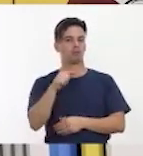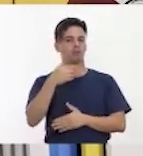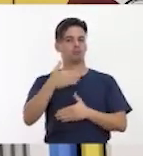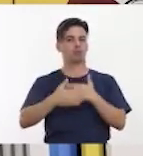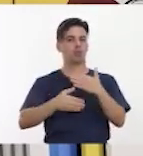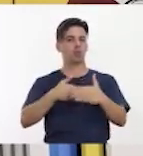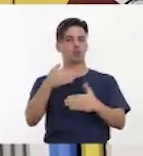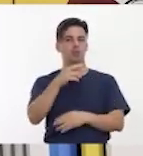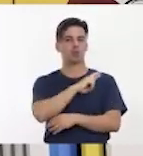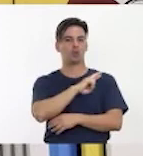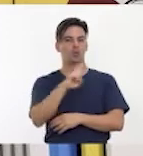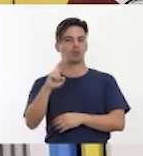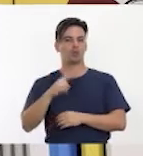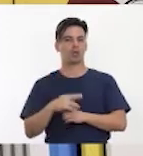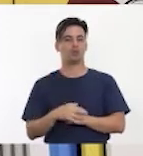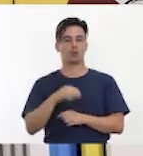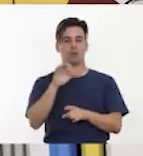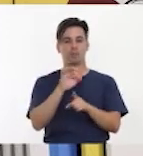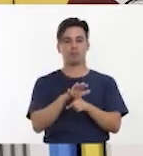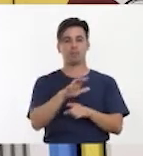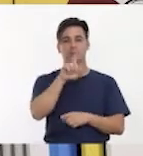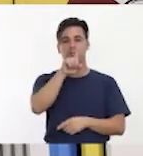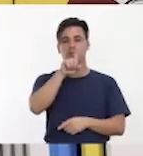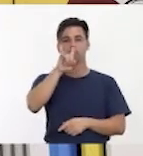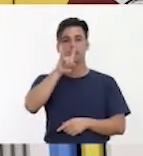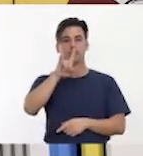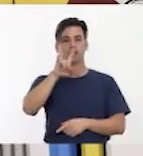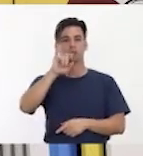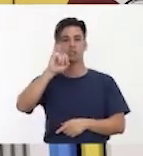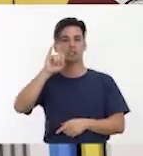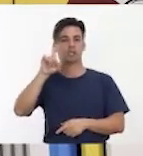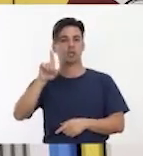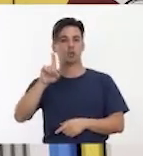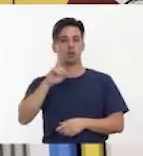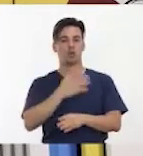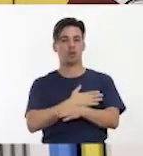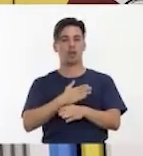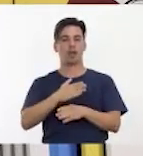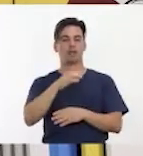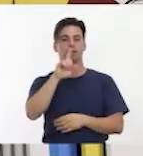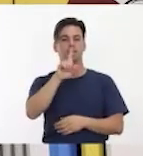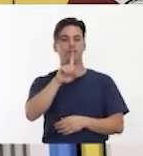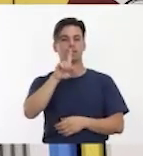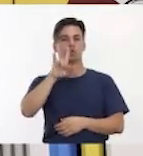revolucionario, ahora a partir de 1961 y hasta